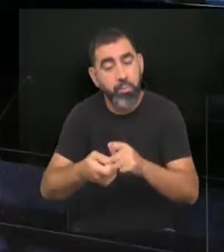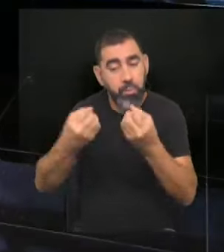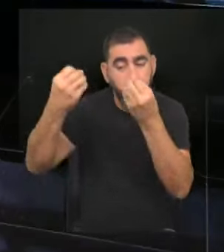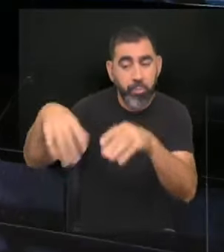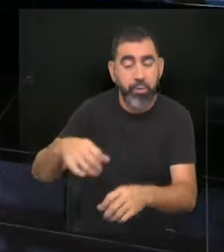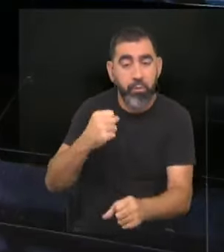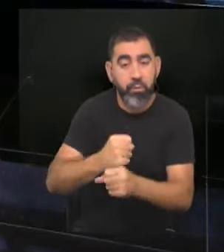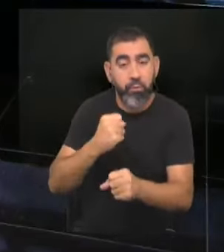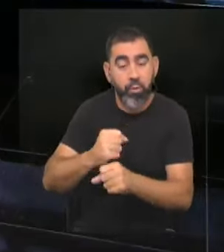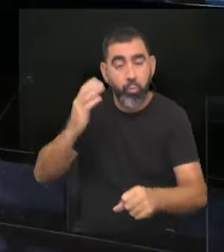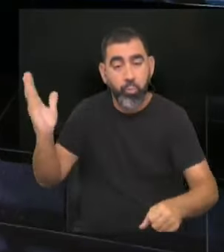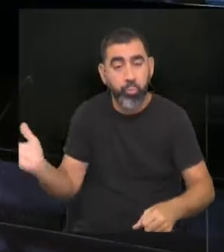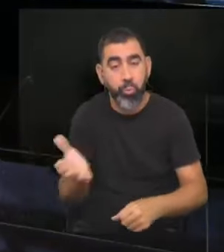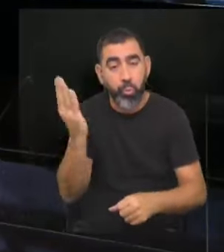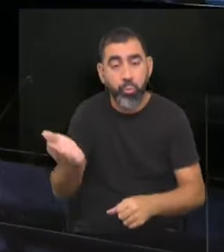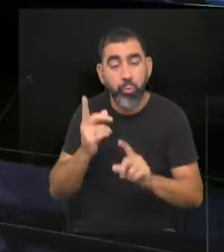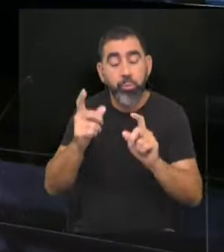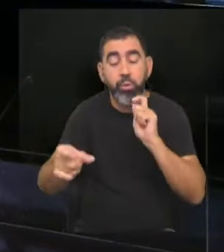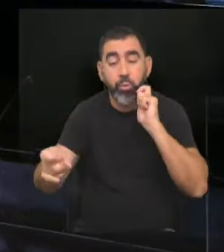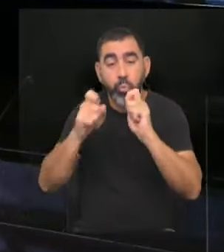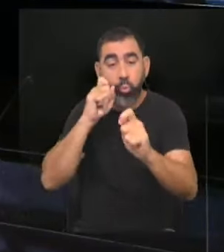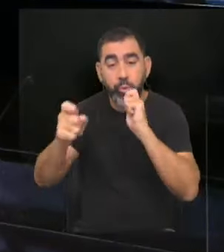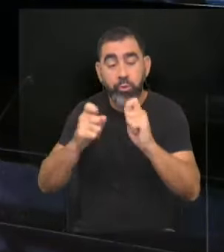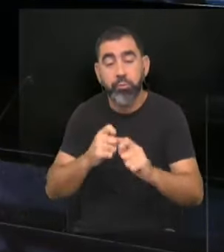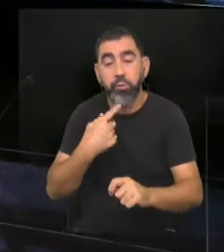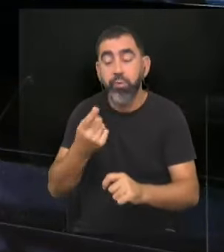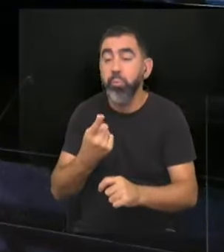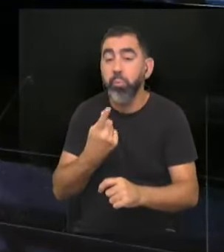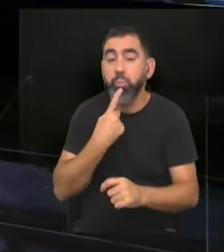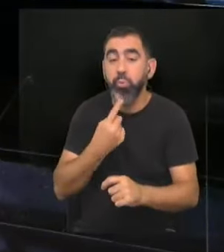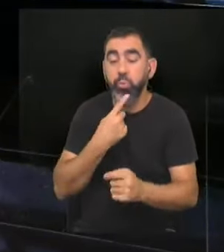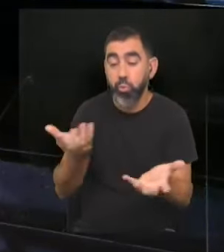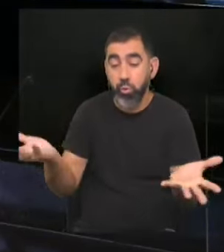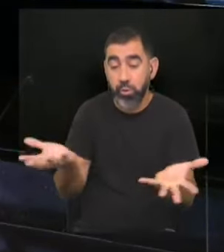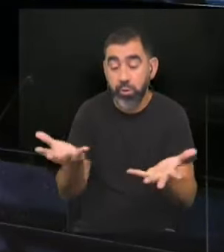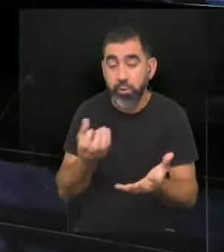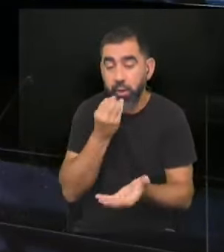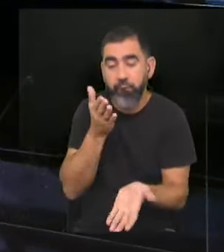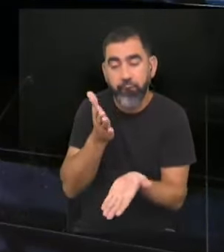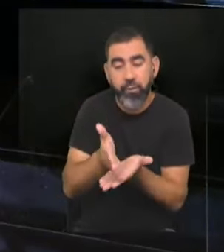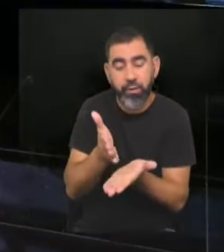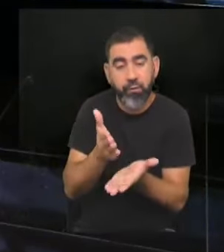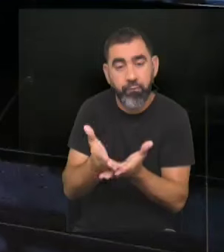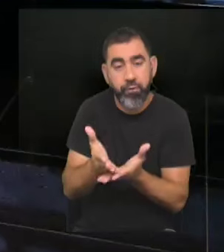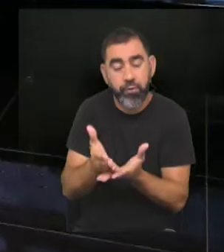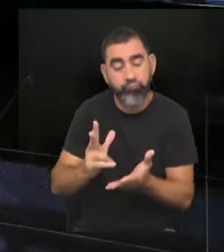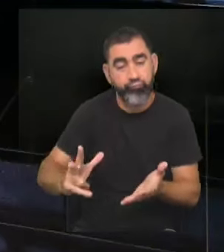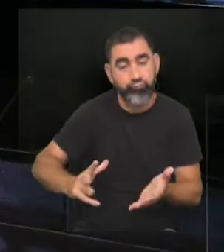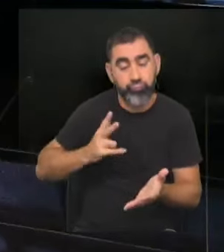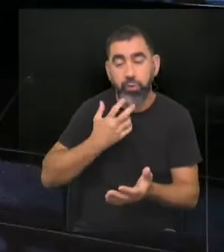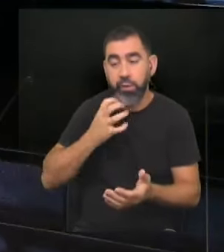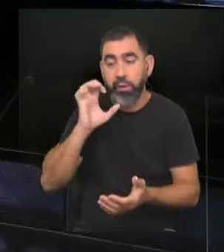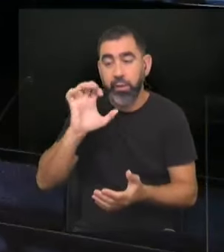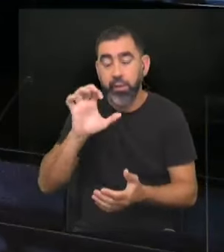de empleos en el sector productivo y también turístico manifestó que la política actual favorece a los grandes capitales y criticó al